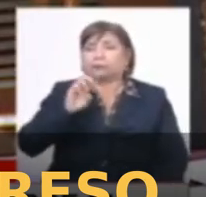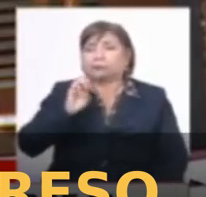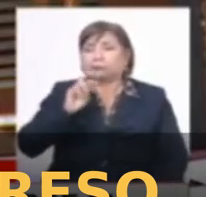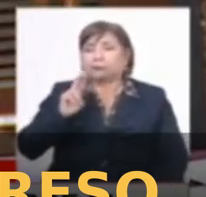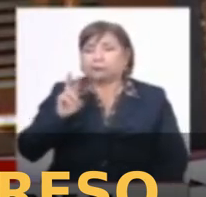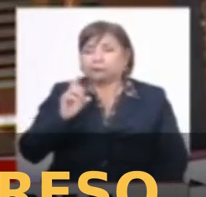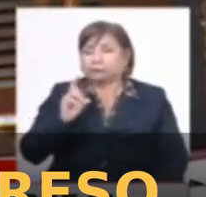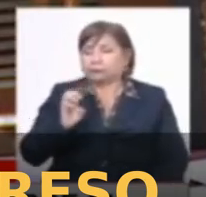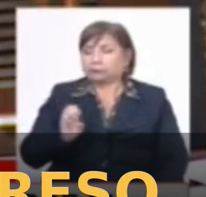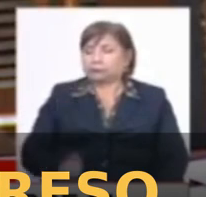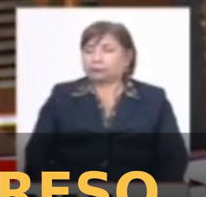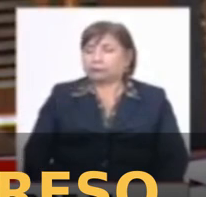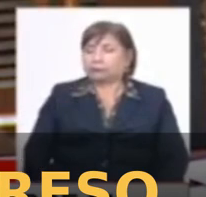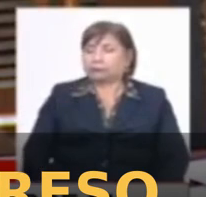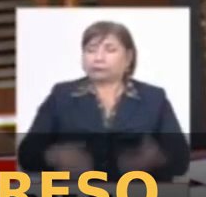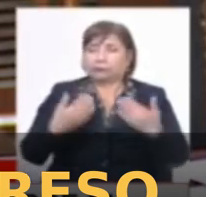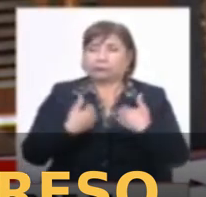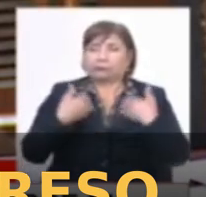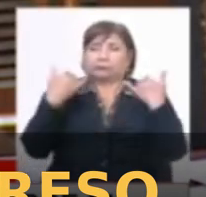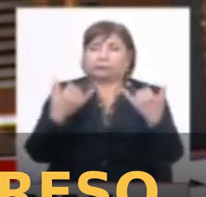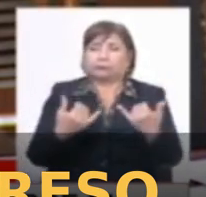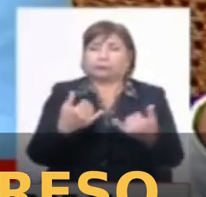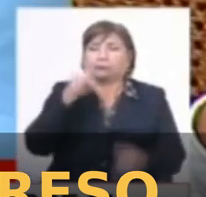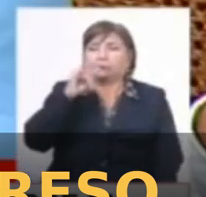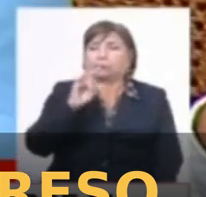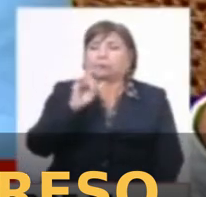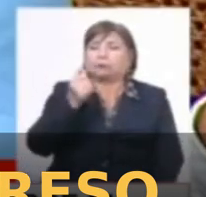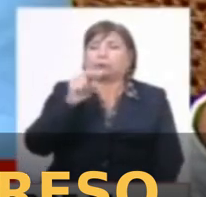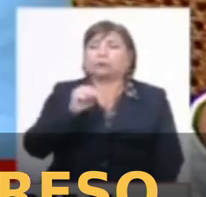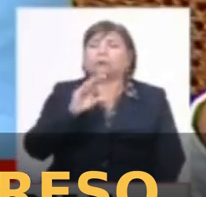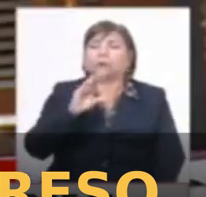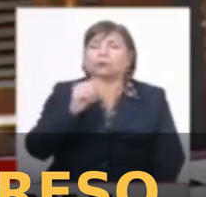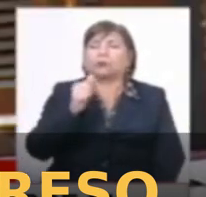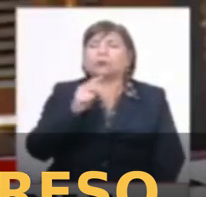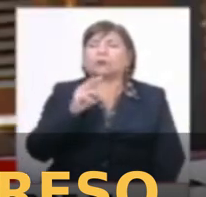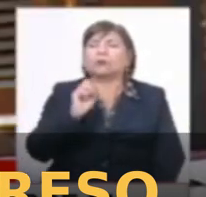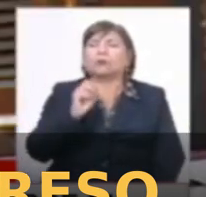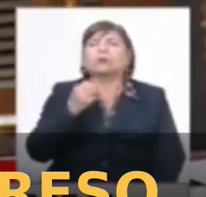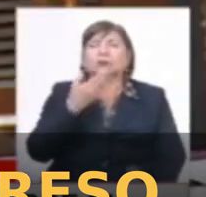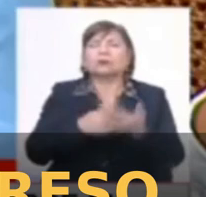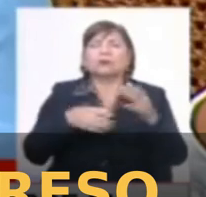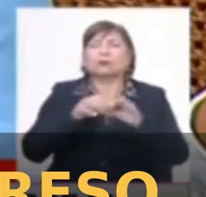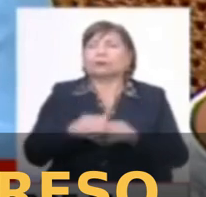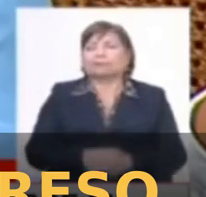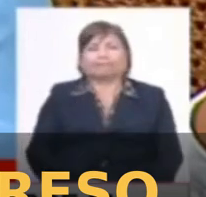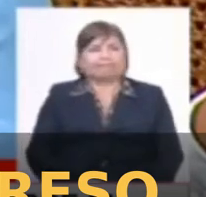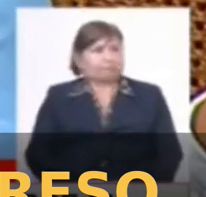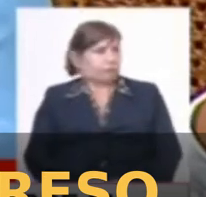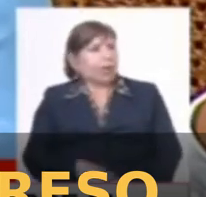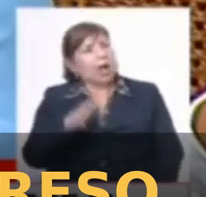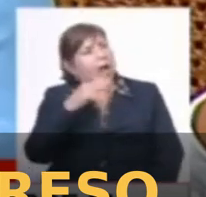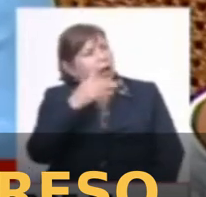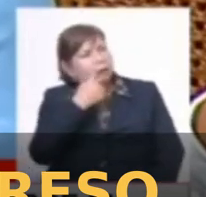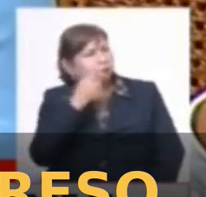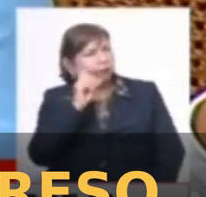y tenemos ahora Juan Carrasco Millones, ¿qué rol cumplía en esta organización? Es que del señor Juan Carrasco yo